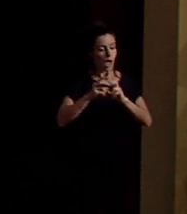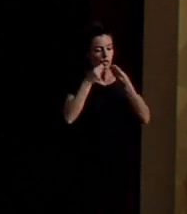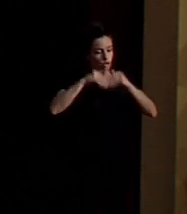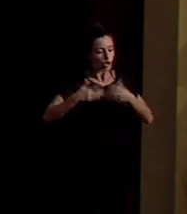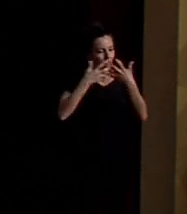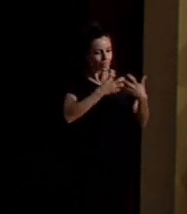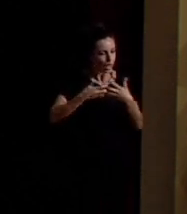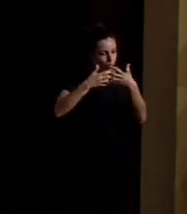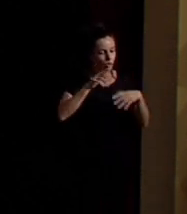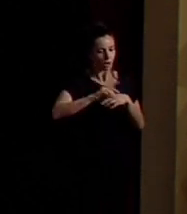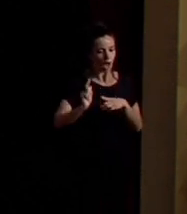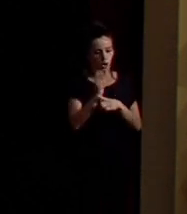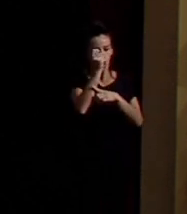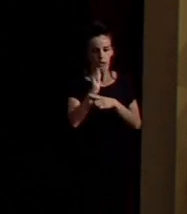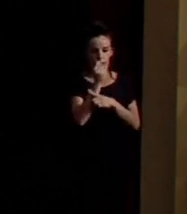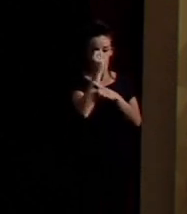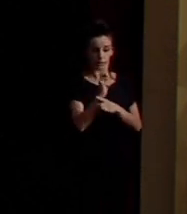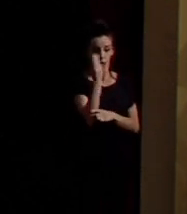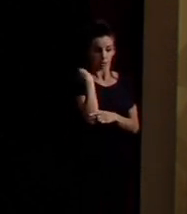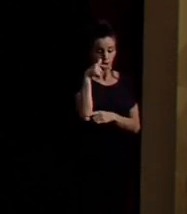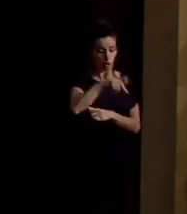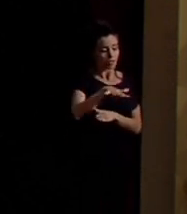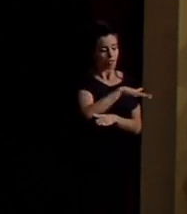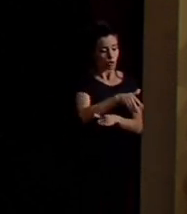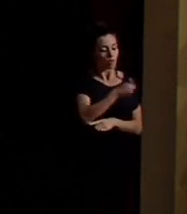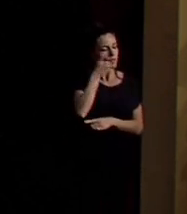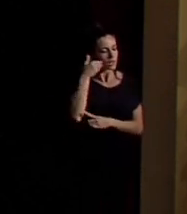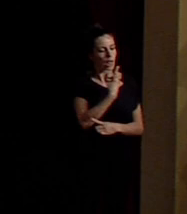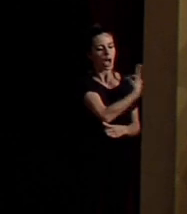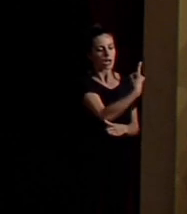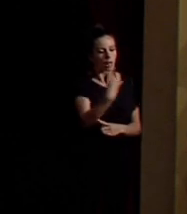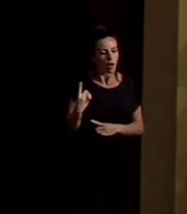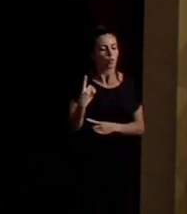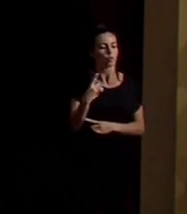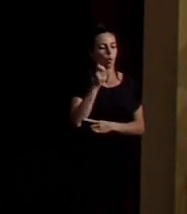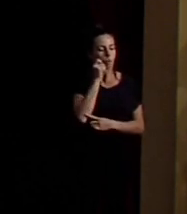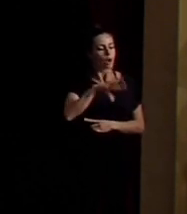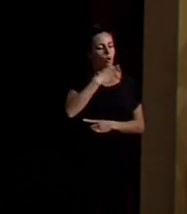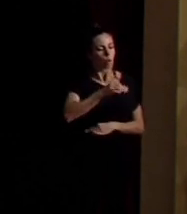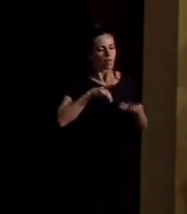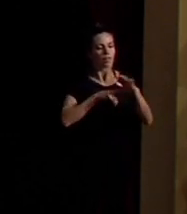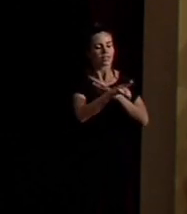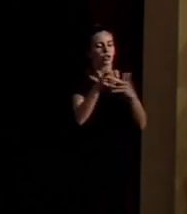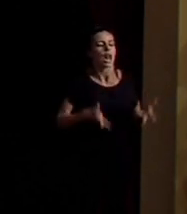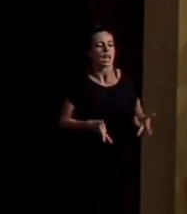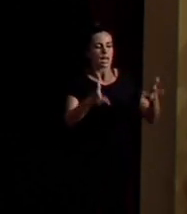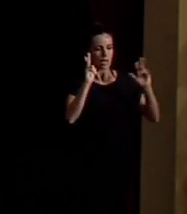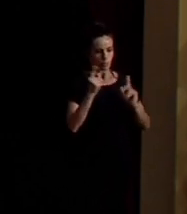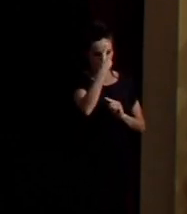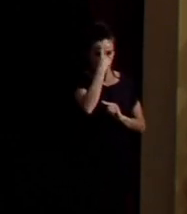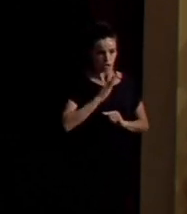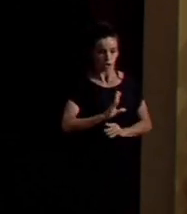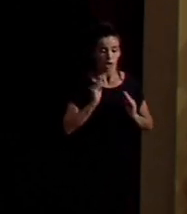conquistar progresivamente esos espacios de dignidad donde cada cual ser humano pueda desarrollar libremente su